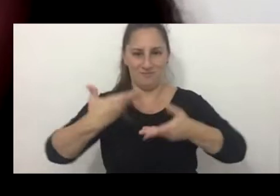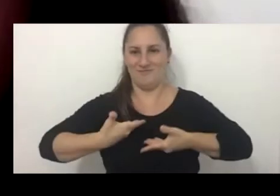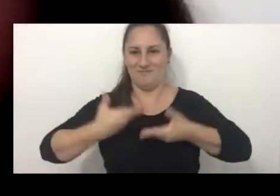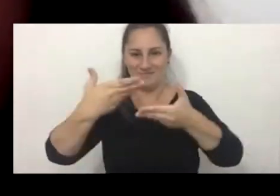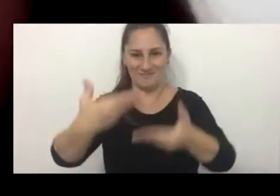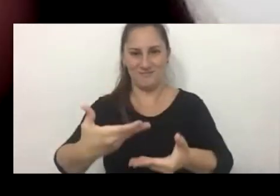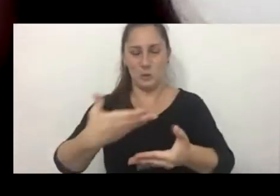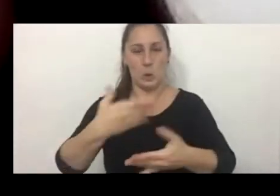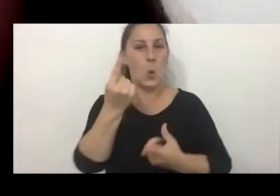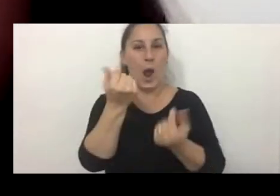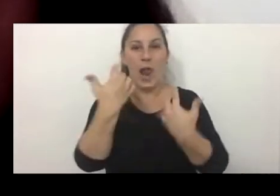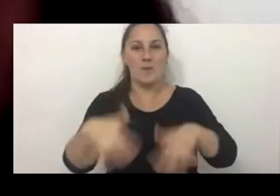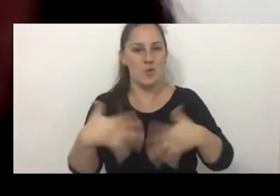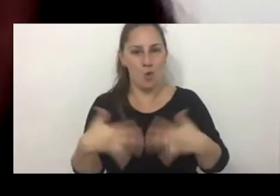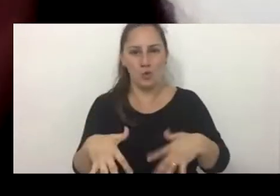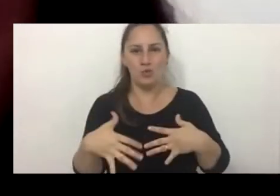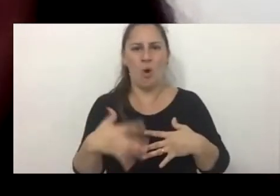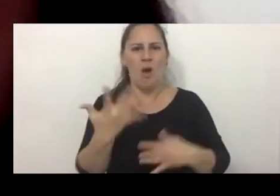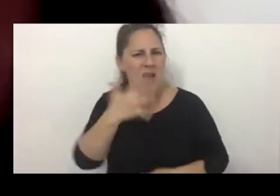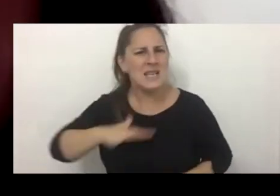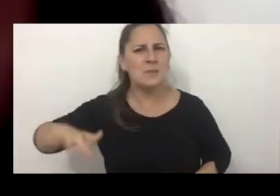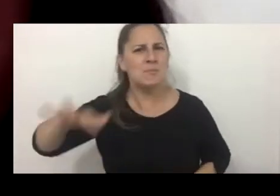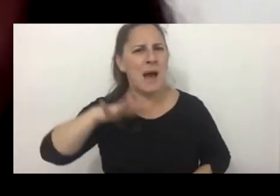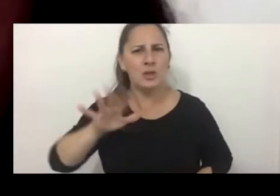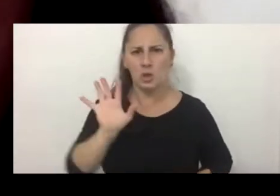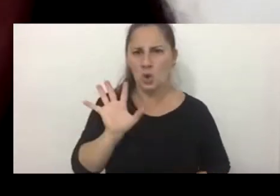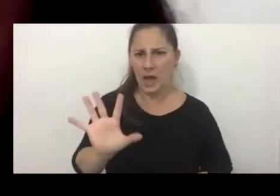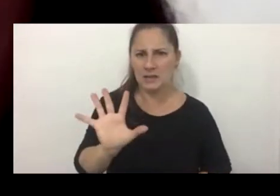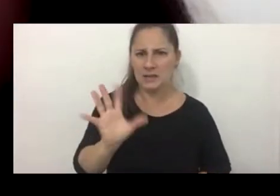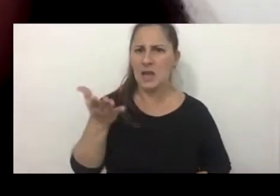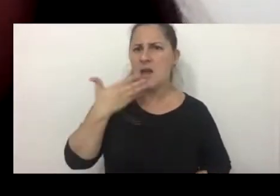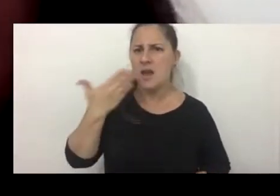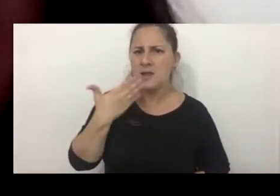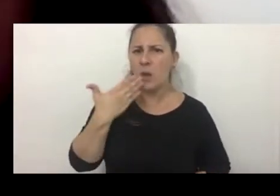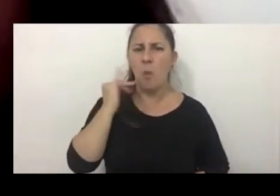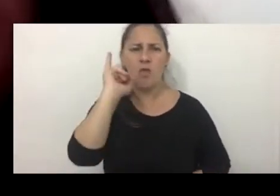cumple, que cumple ella, ¿no? Como partera.